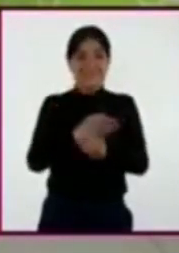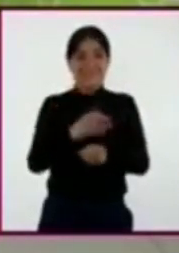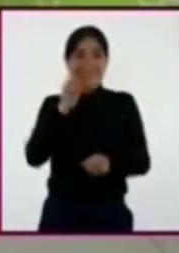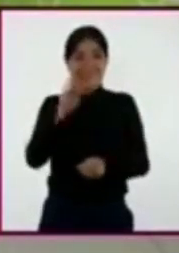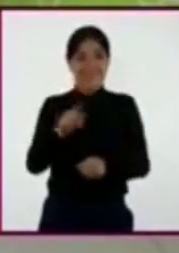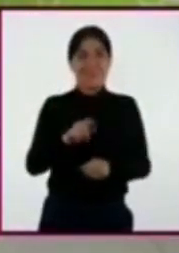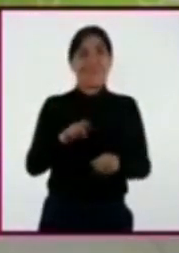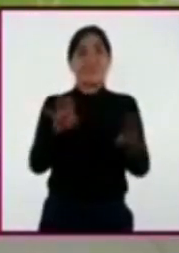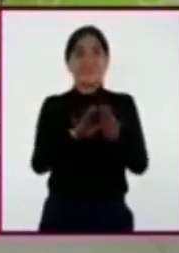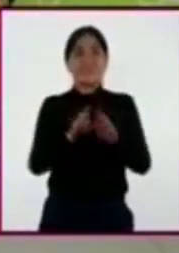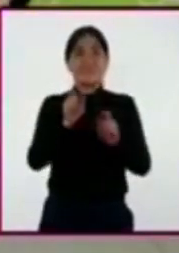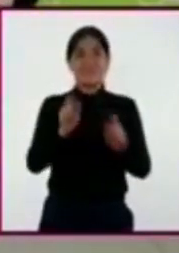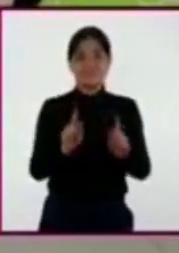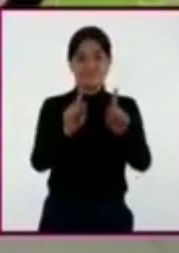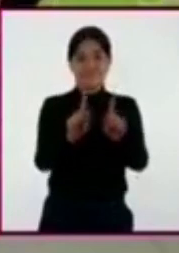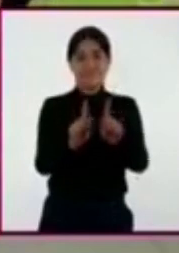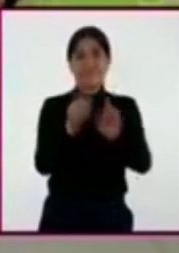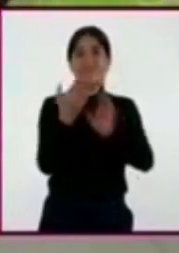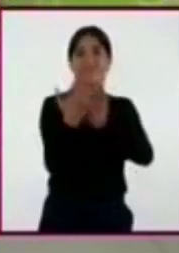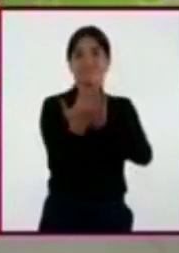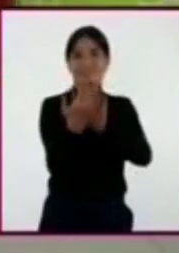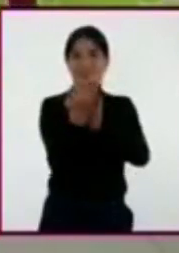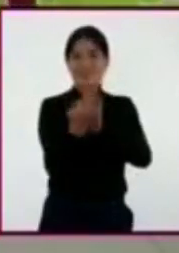lado porque se van a colocar de frente.